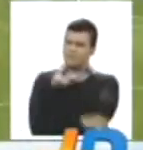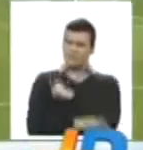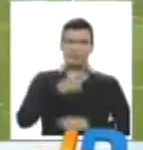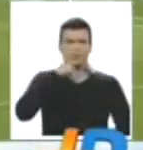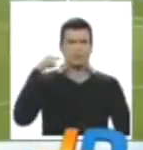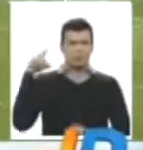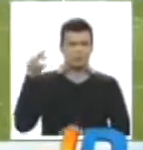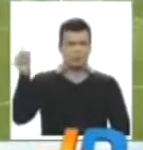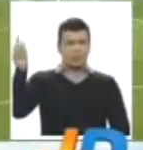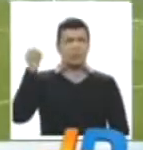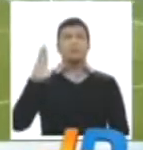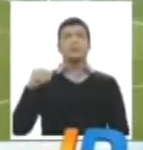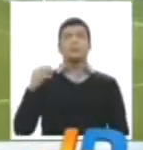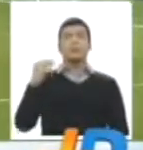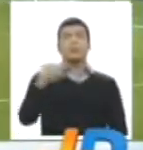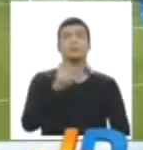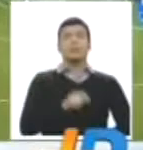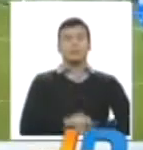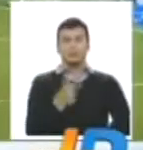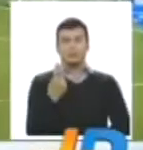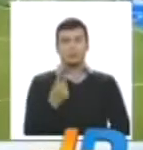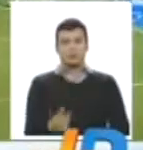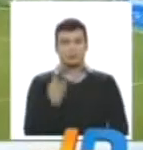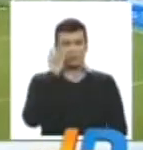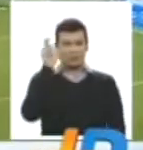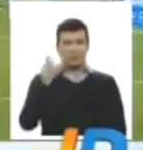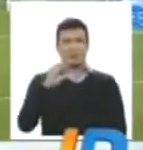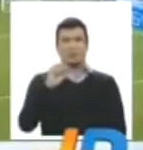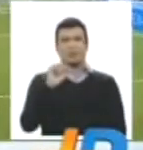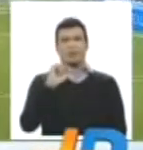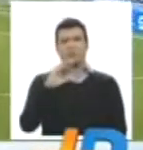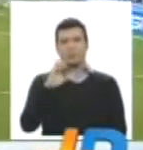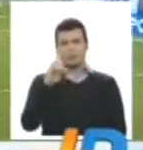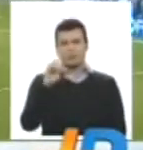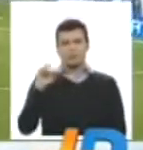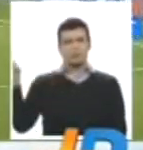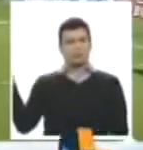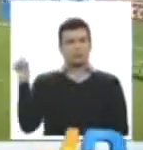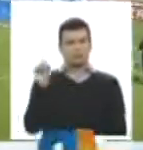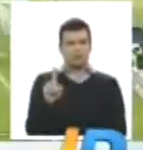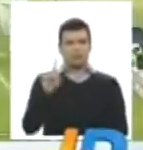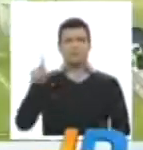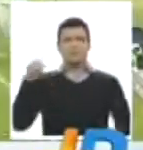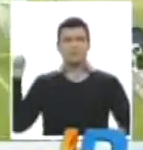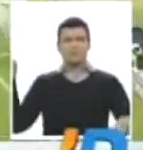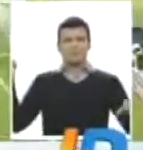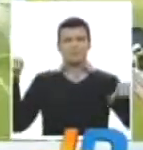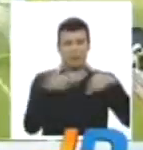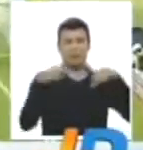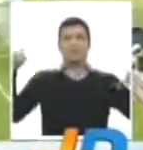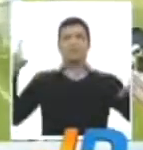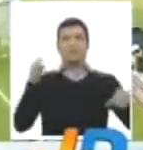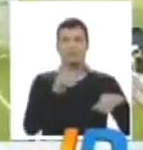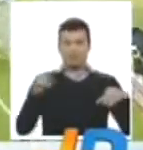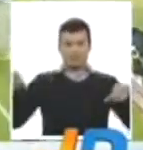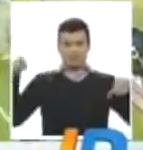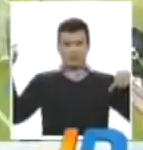máxima. 2 minutos después, Juan Fernando Caicedo se para frente al esférico y lo manda al palo derecho, marcando el único gol del